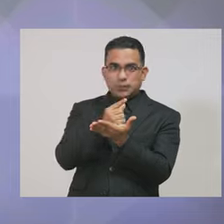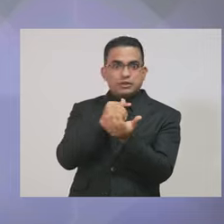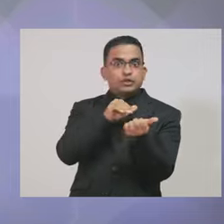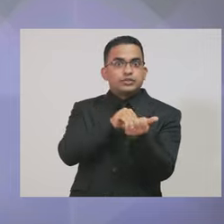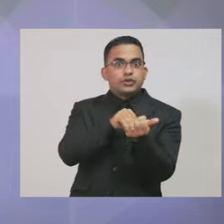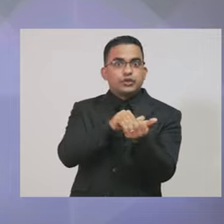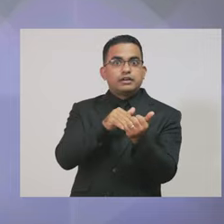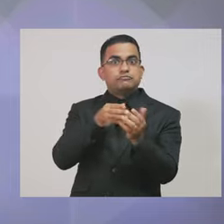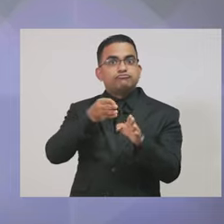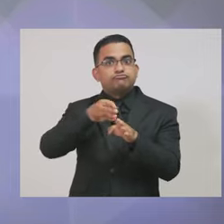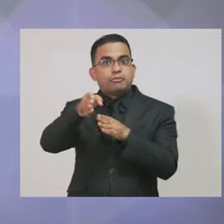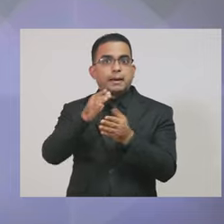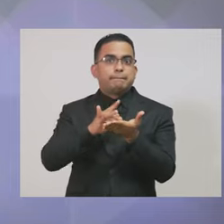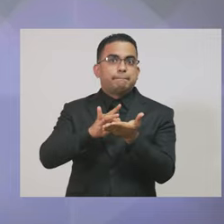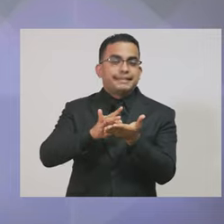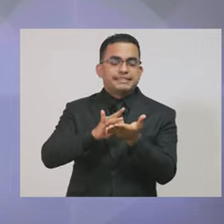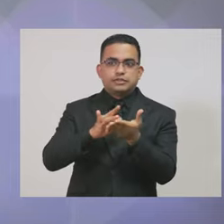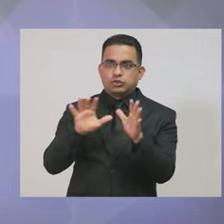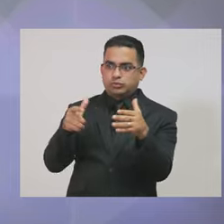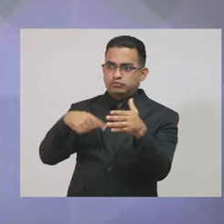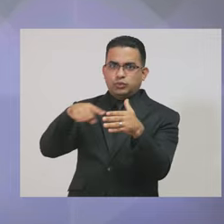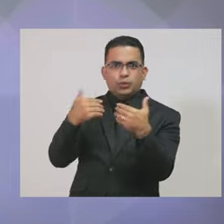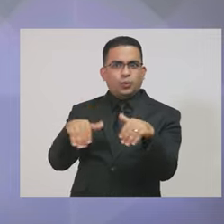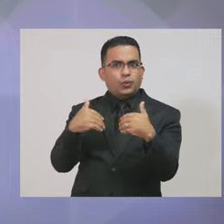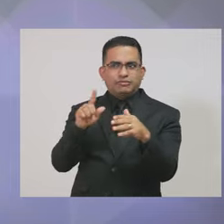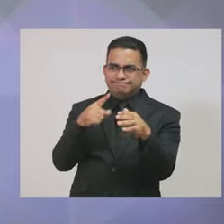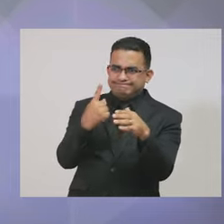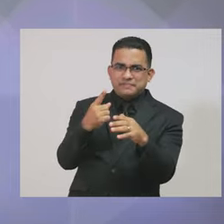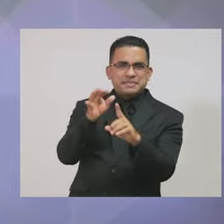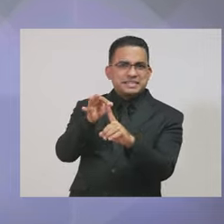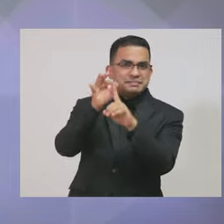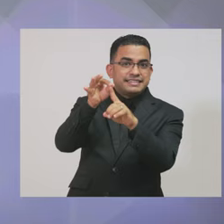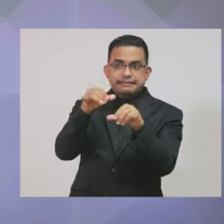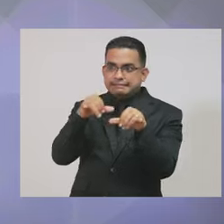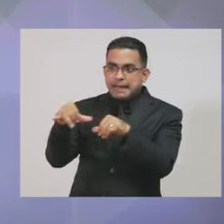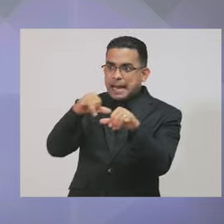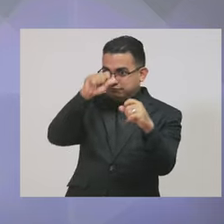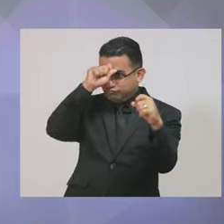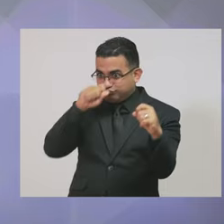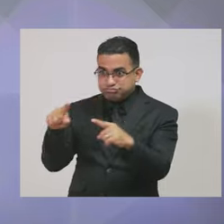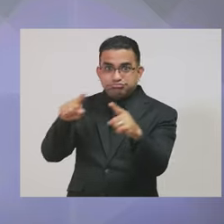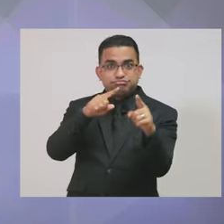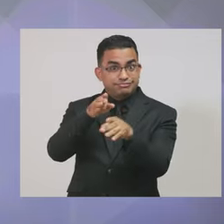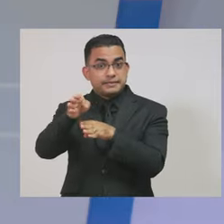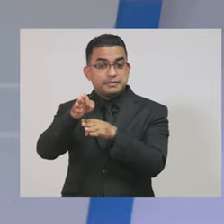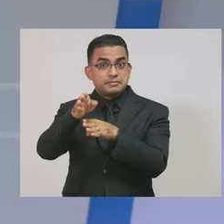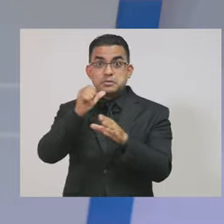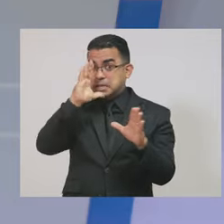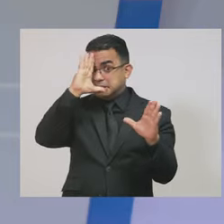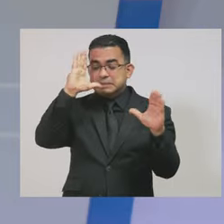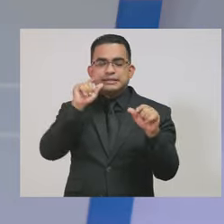increíble promoción de doctores en medicina personas únicas e inigualables que eligieron el mismo camino